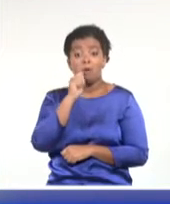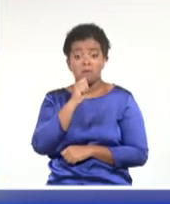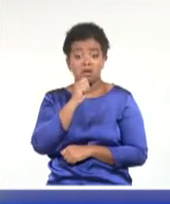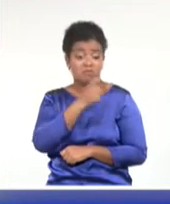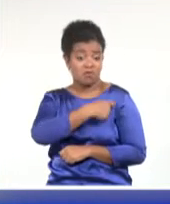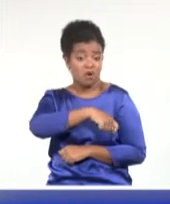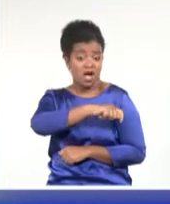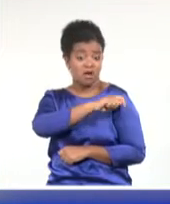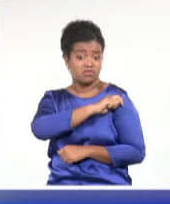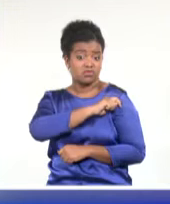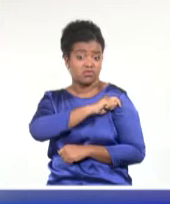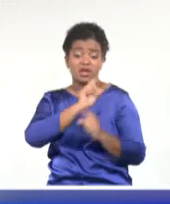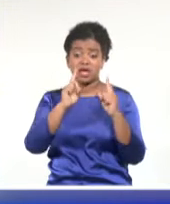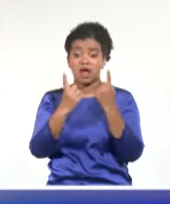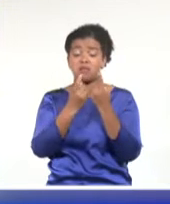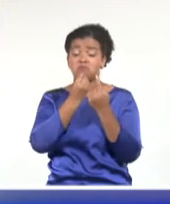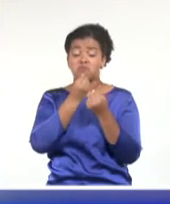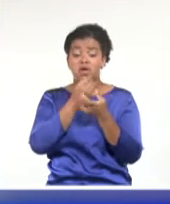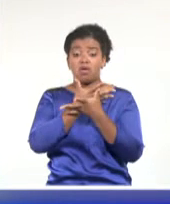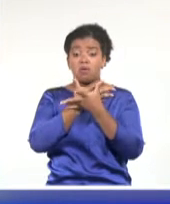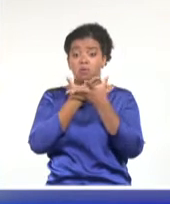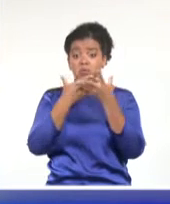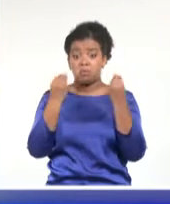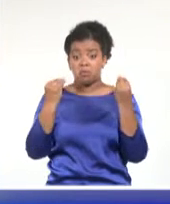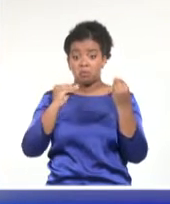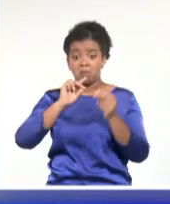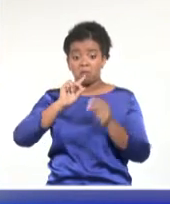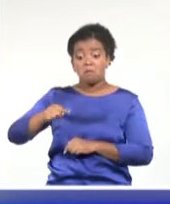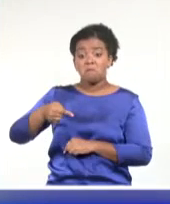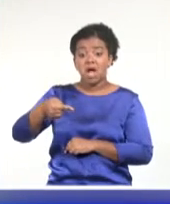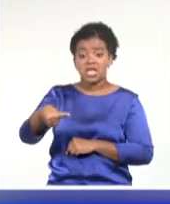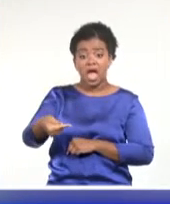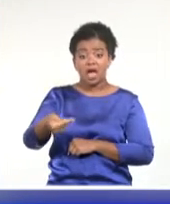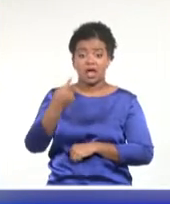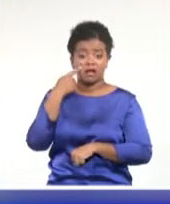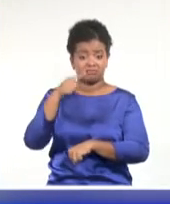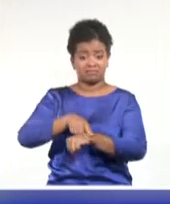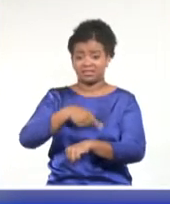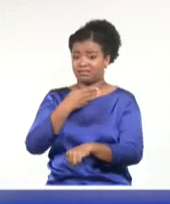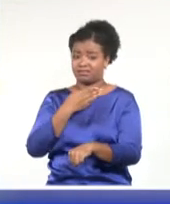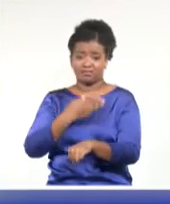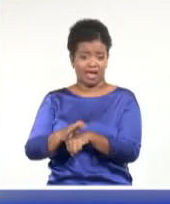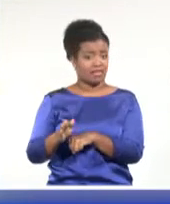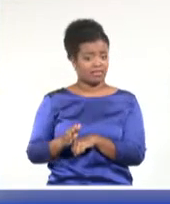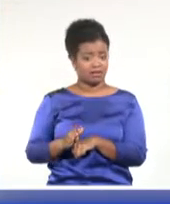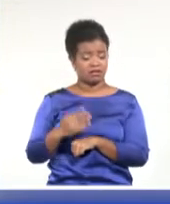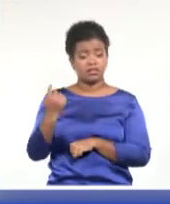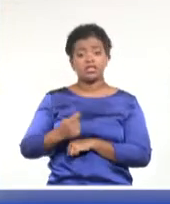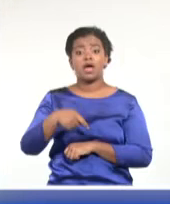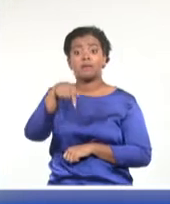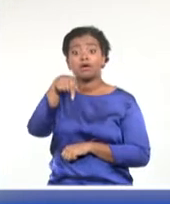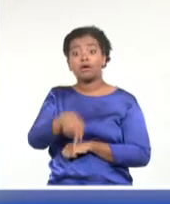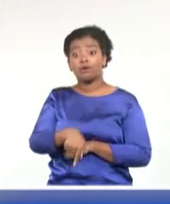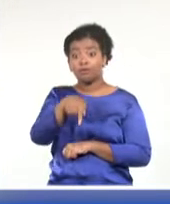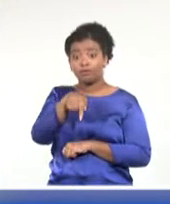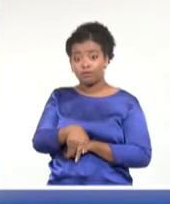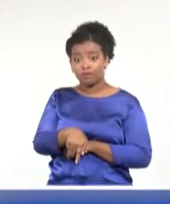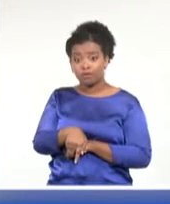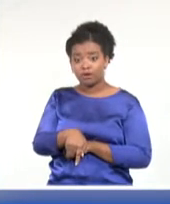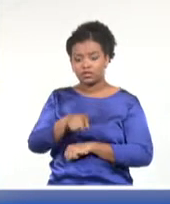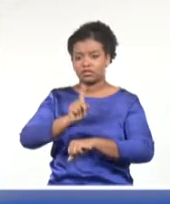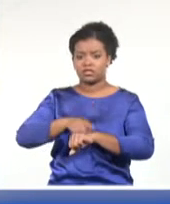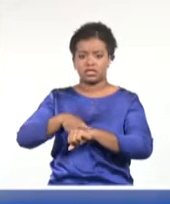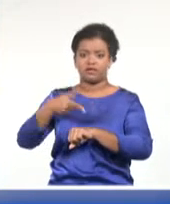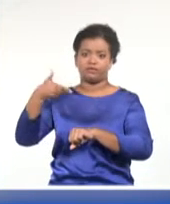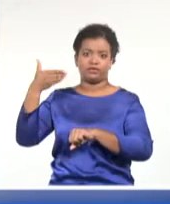el comandante Fidel Castro: mañana será demasiado tarde para hacer lo que debimos haber hecho hace mucho